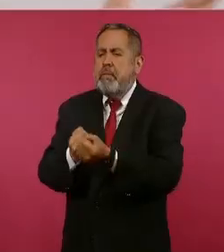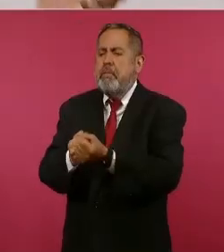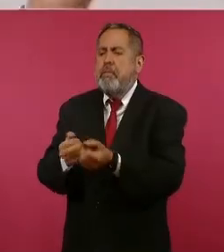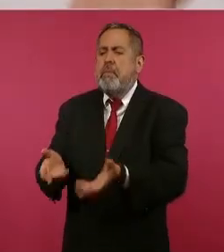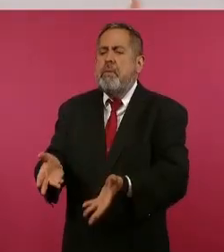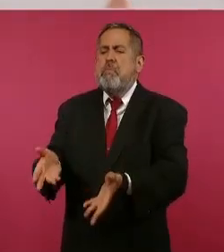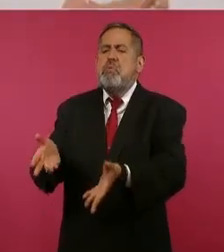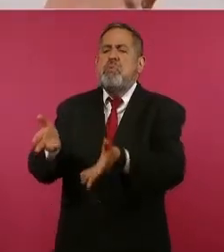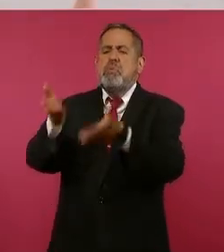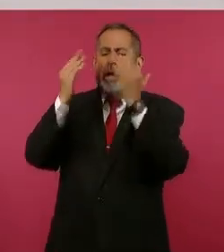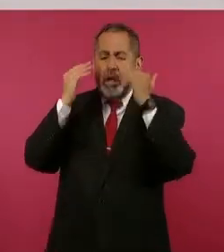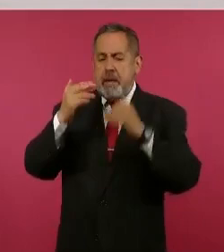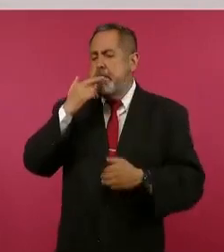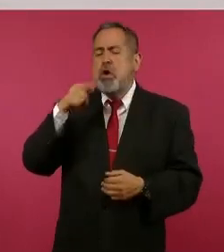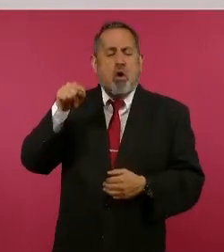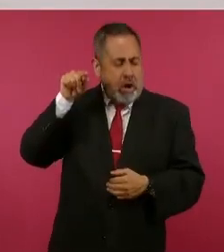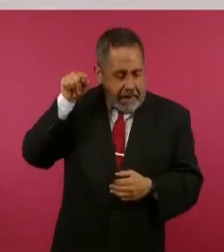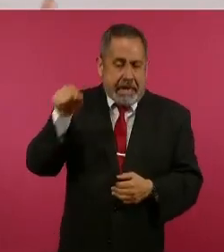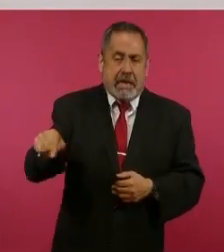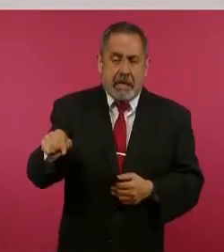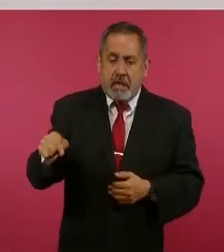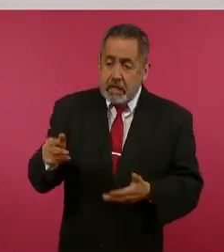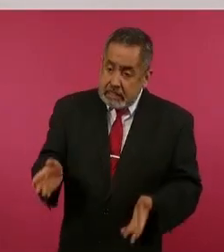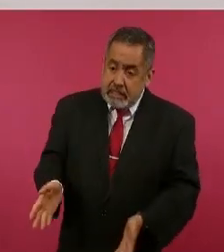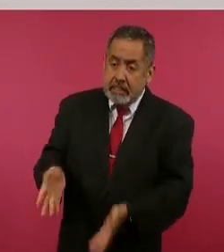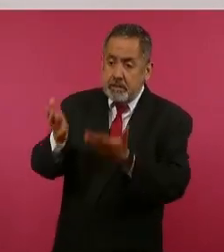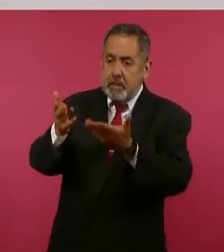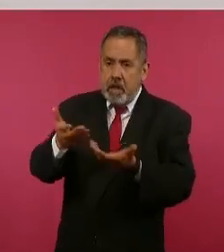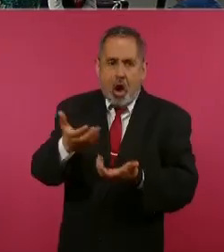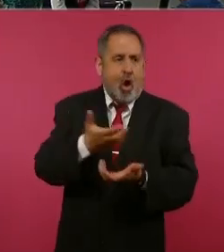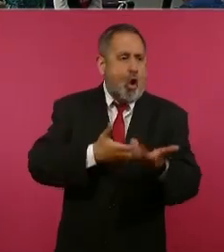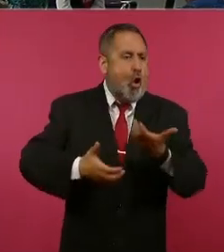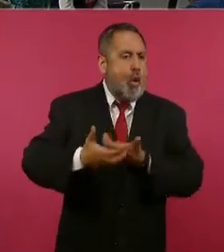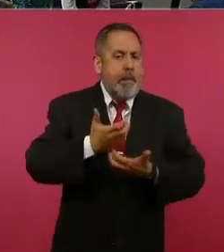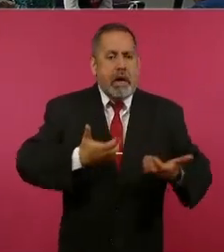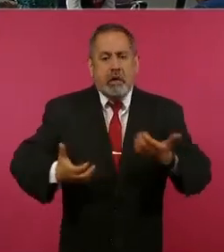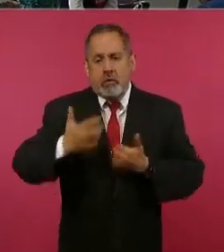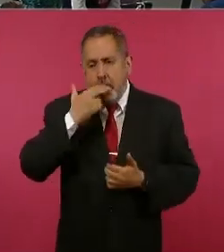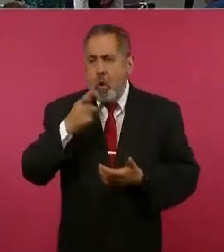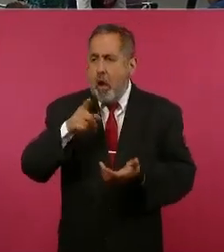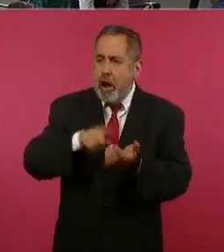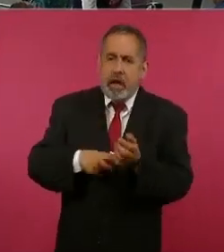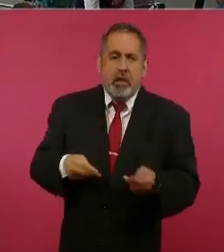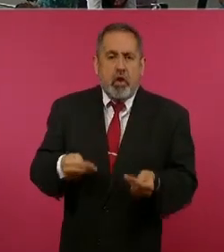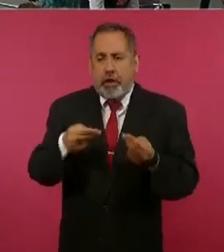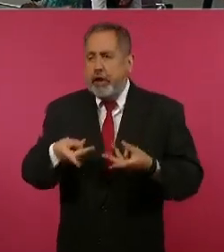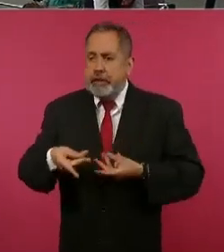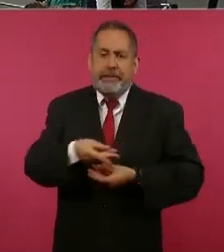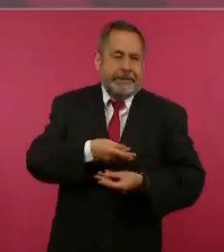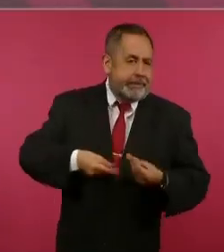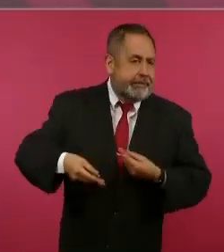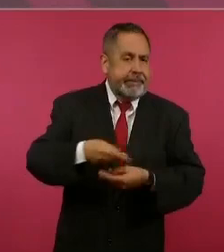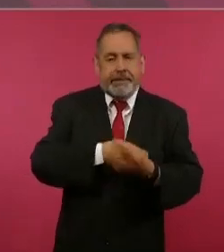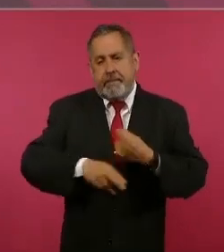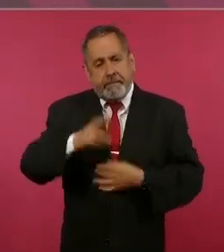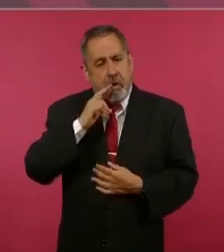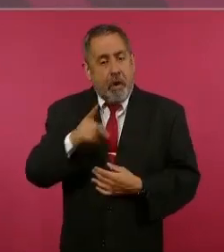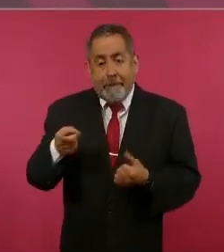nos reactiva la economía, nos fortalece el mercado interno.